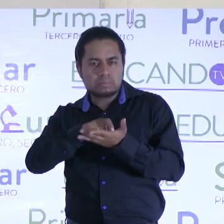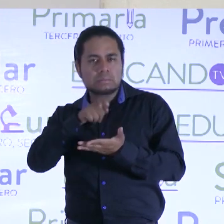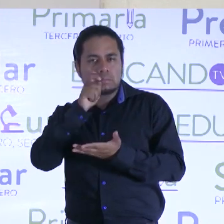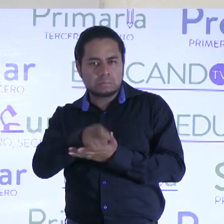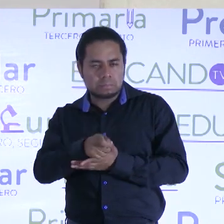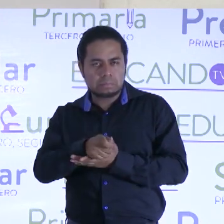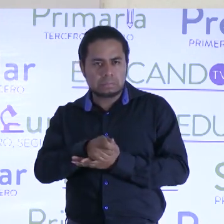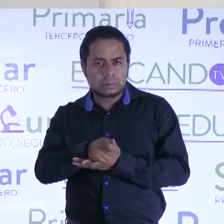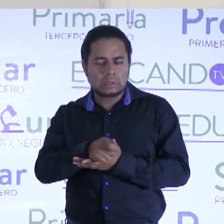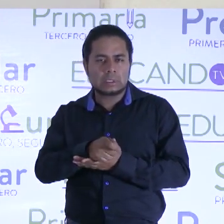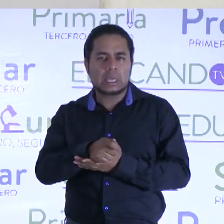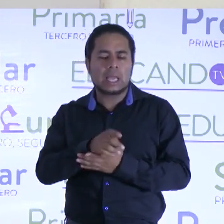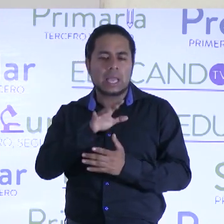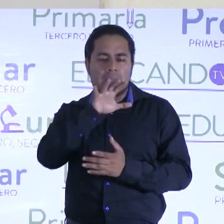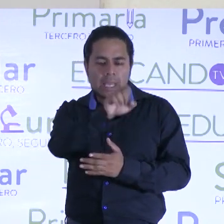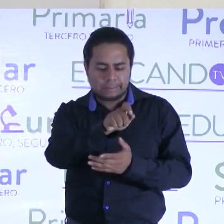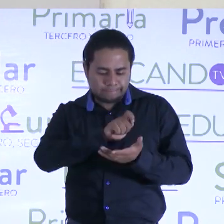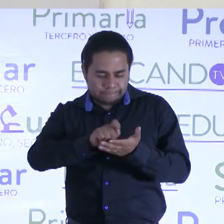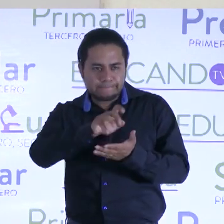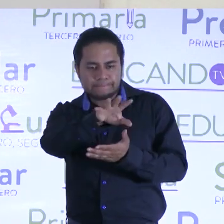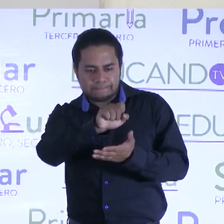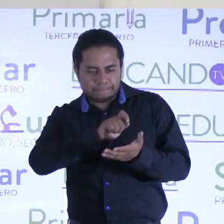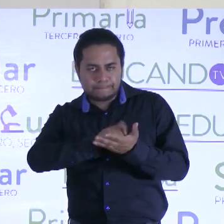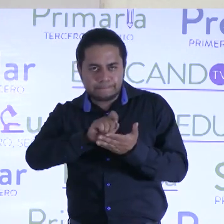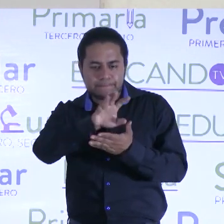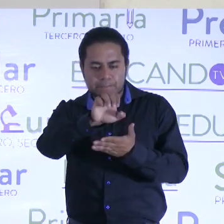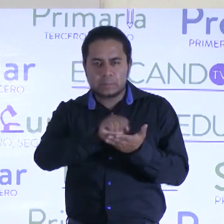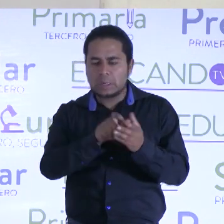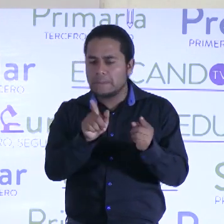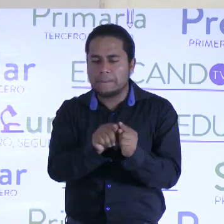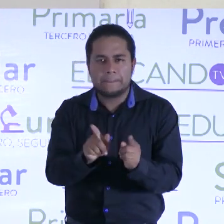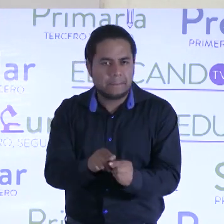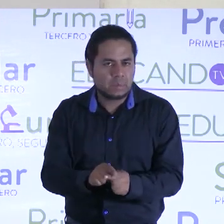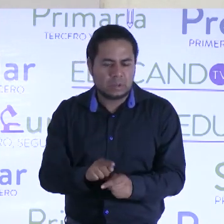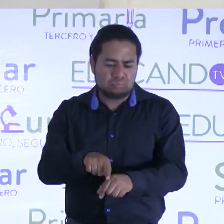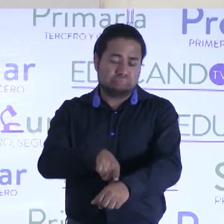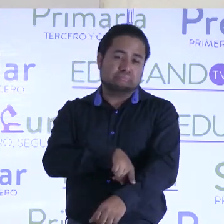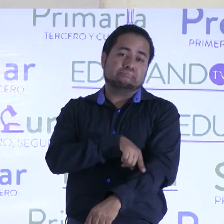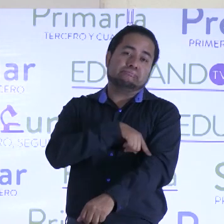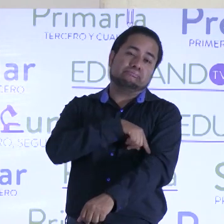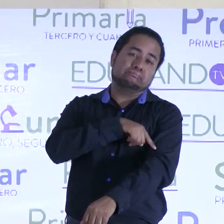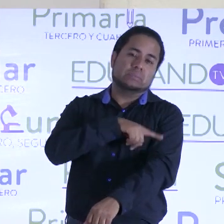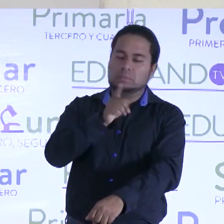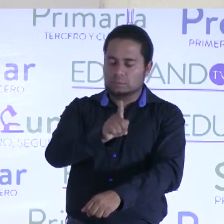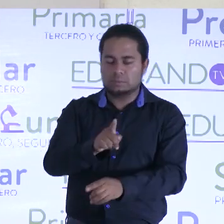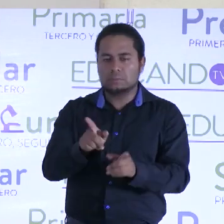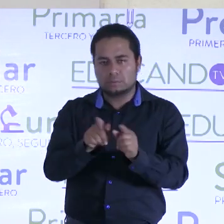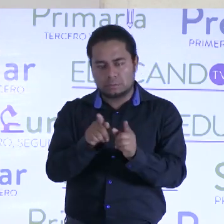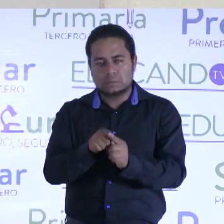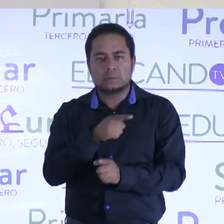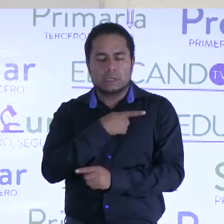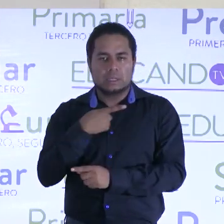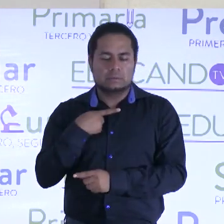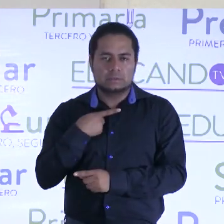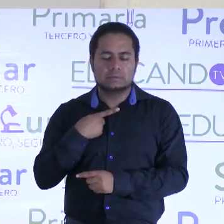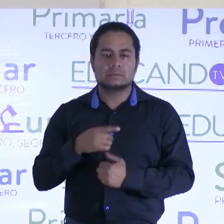o sea, al entrevistador, obtener la información